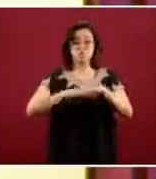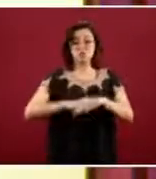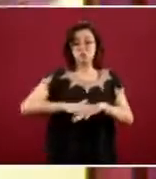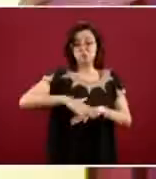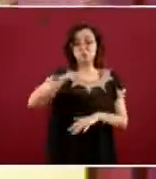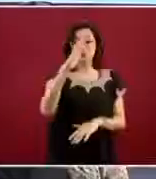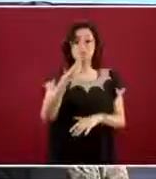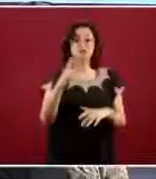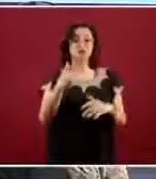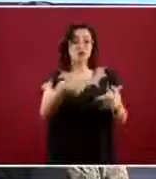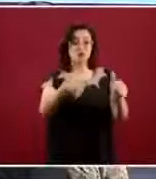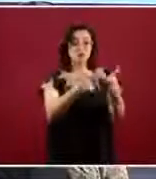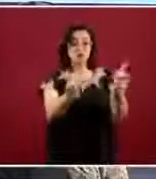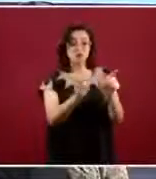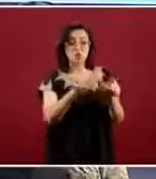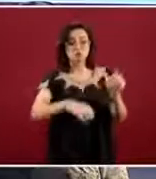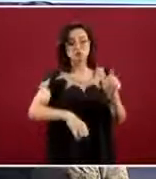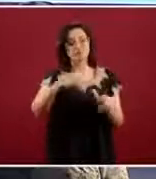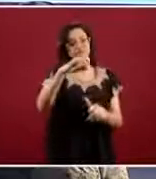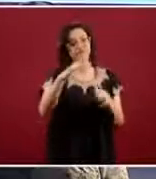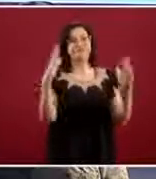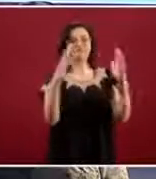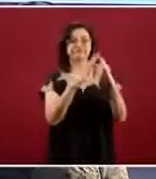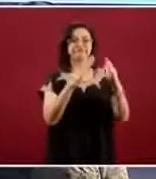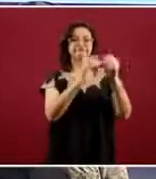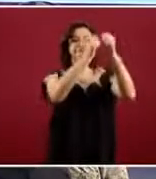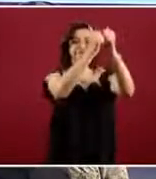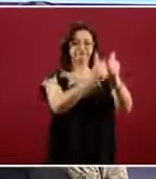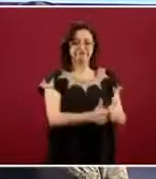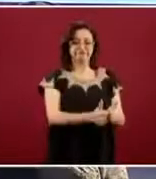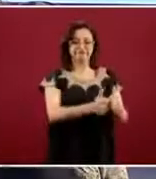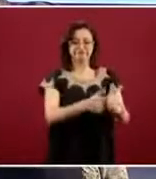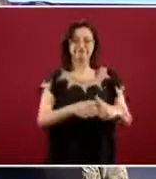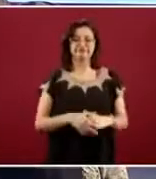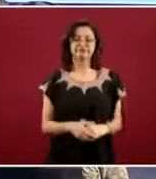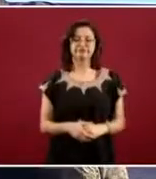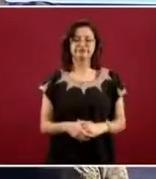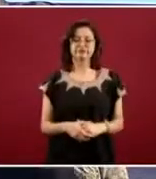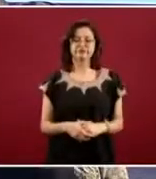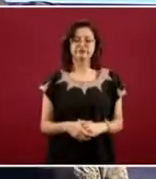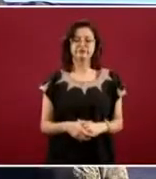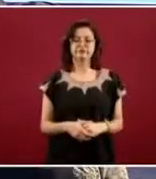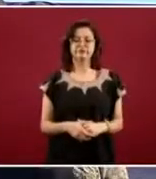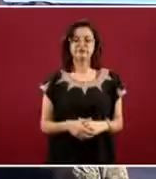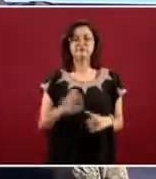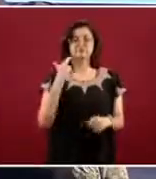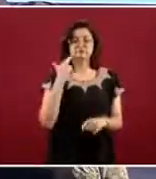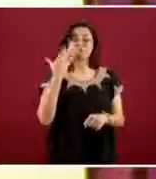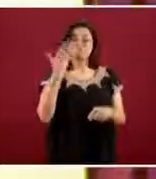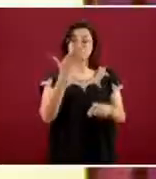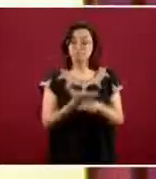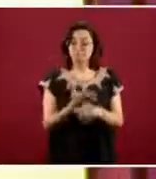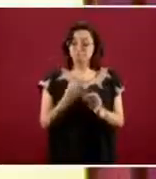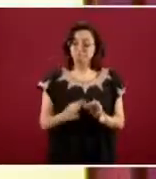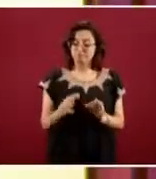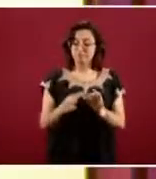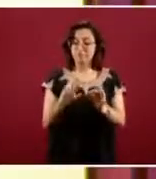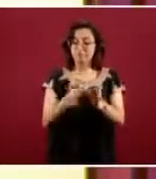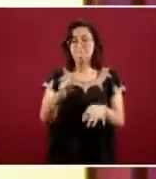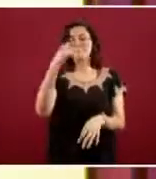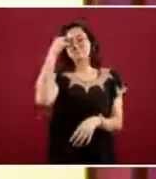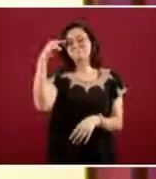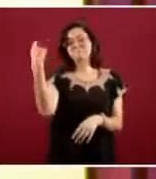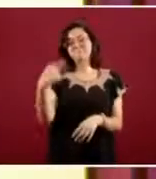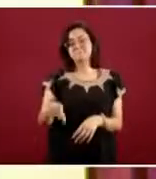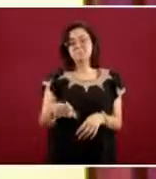en el tema de grupo de edad, de mantenerse en resguardo domiciliario corresponsable para evitar precisamente